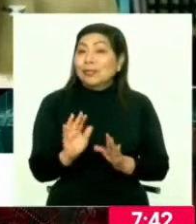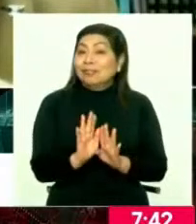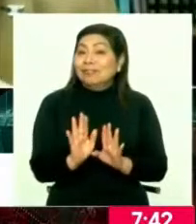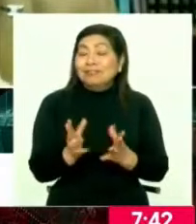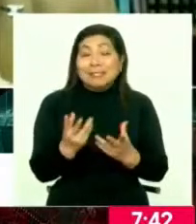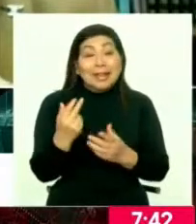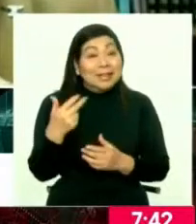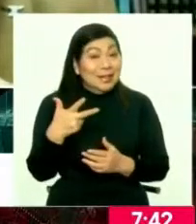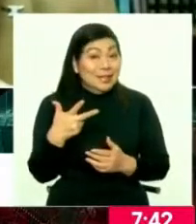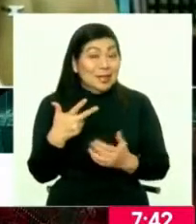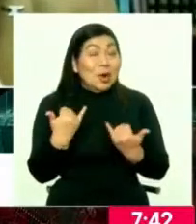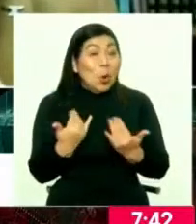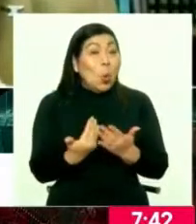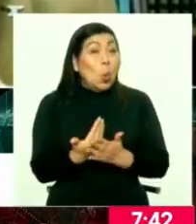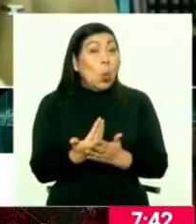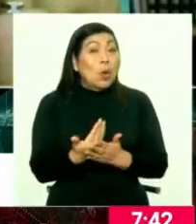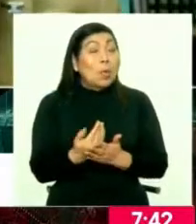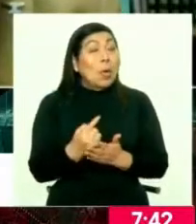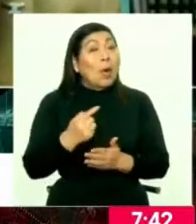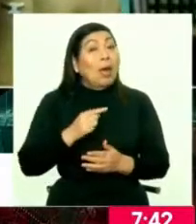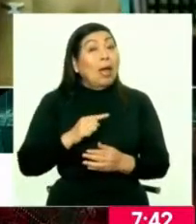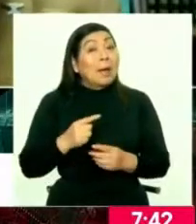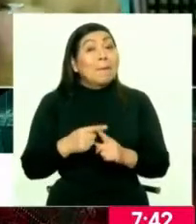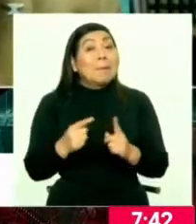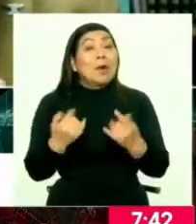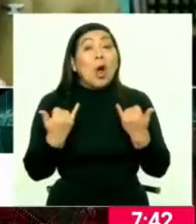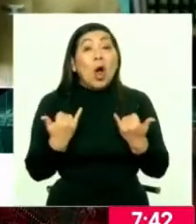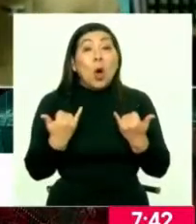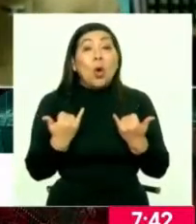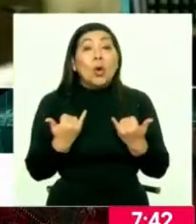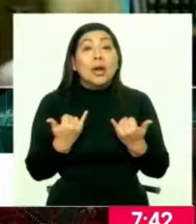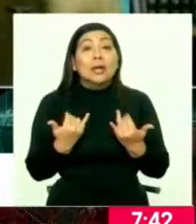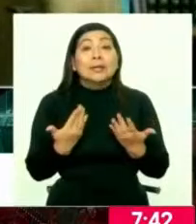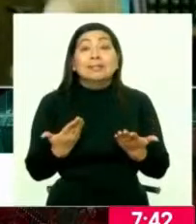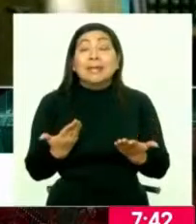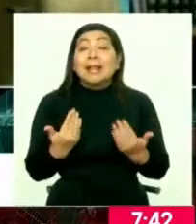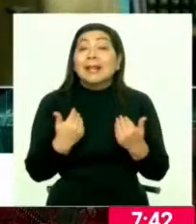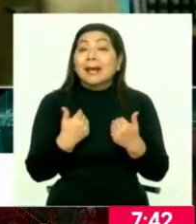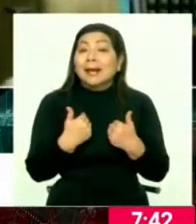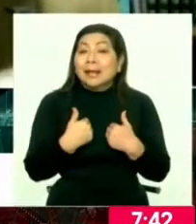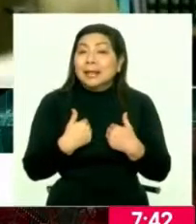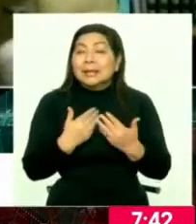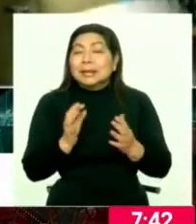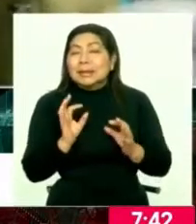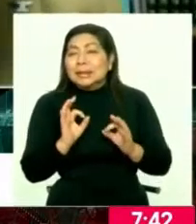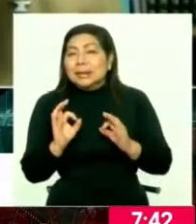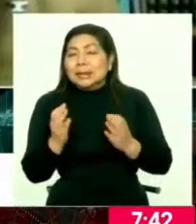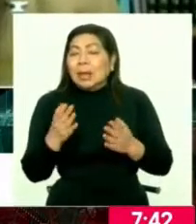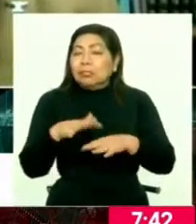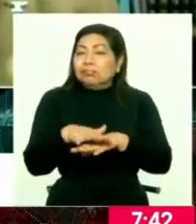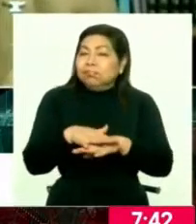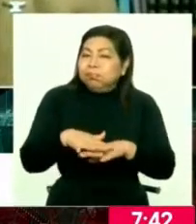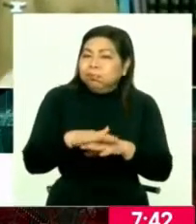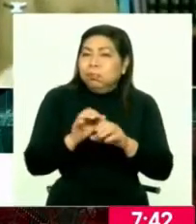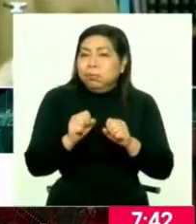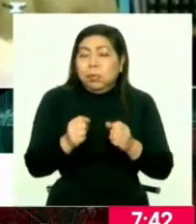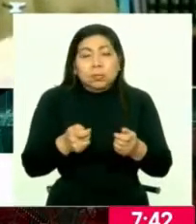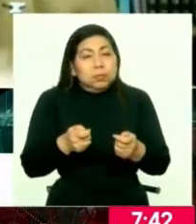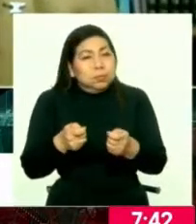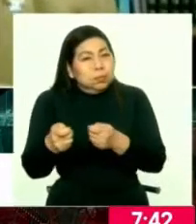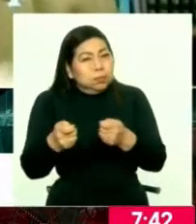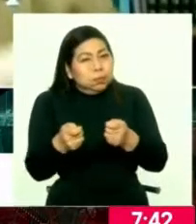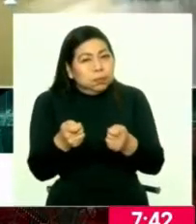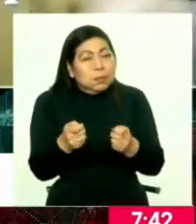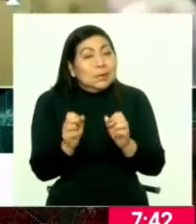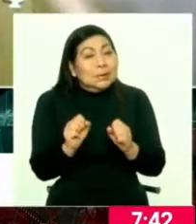ser tenerlo como jefe de Estado, ¿no?, sino quieren ser repúblicas. Entonces él va a tener que hilar fino a ver si puede manejar